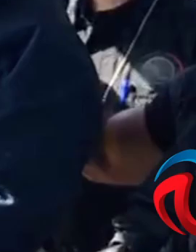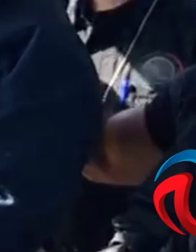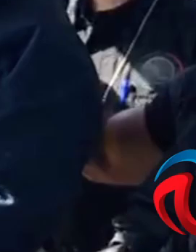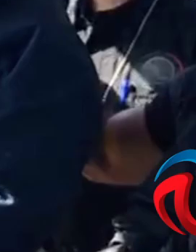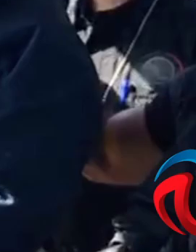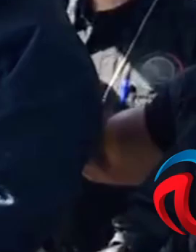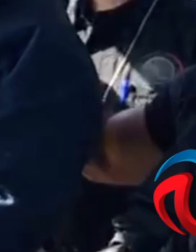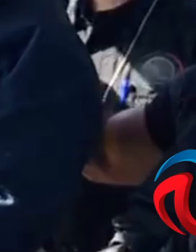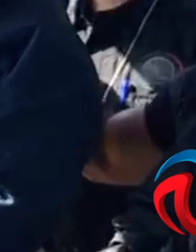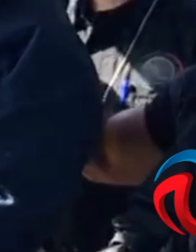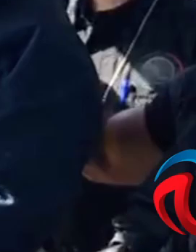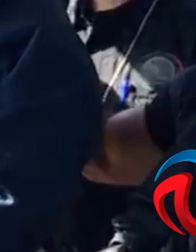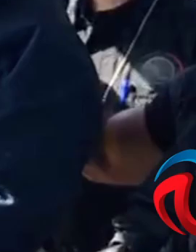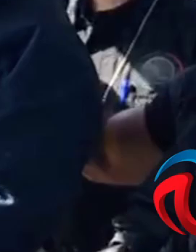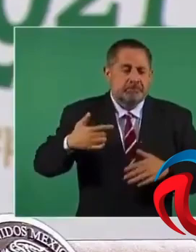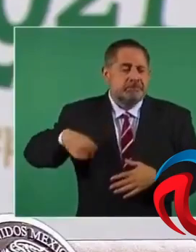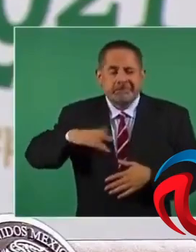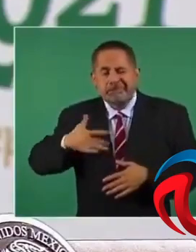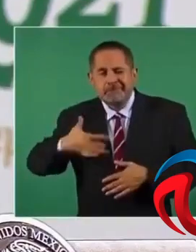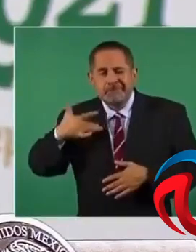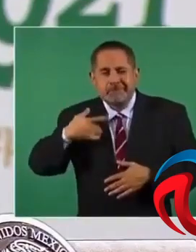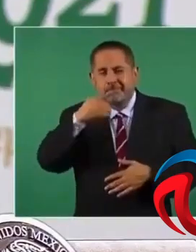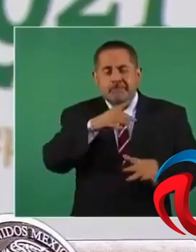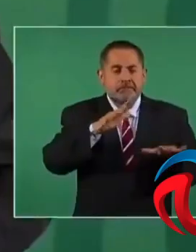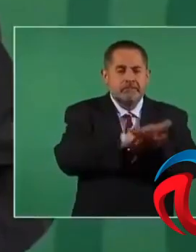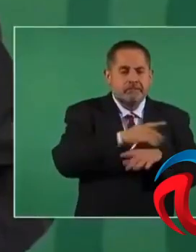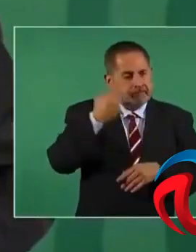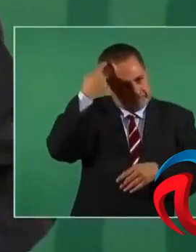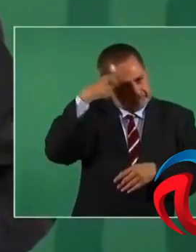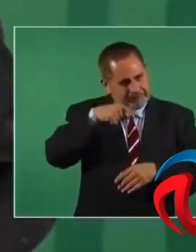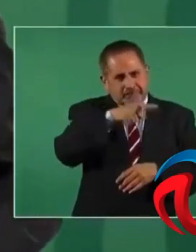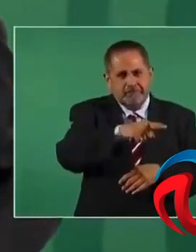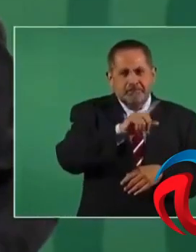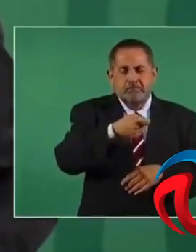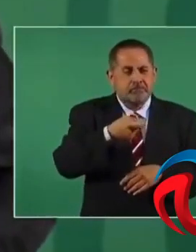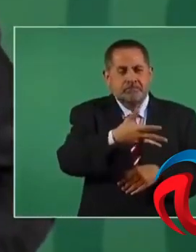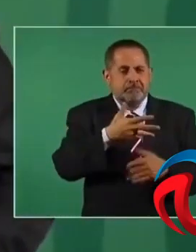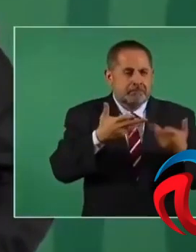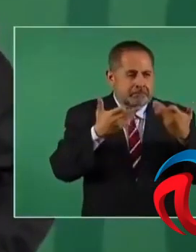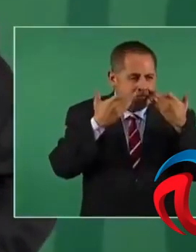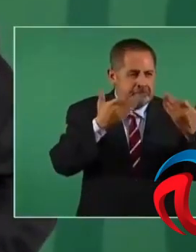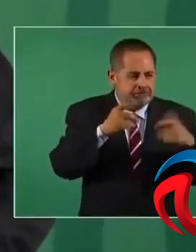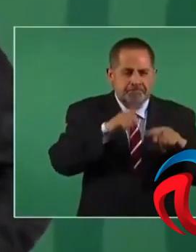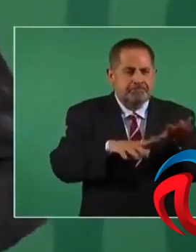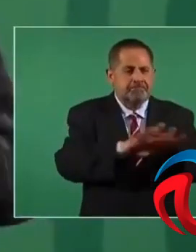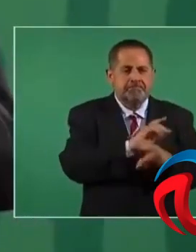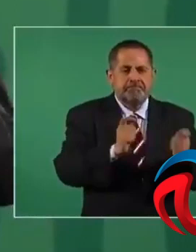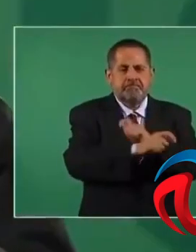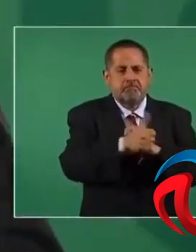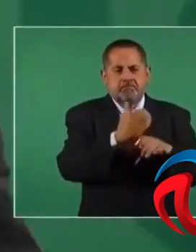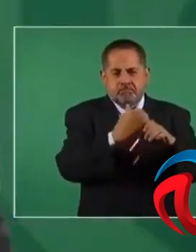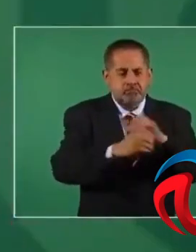delitos contra la salud y asociación delictuosa apenas el martes de la semana pasada el secretario de relaciones exteriores- marcelo